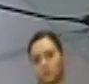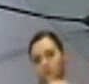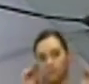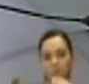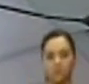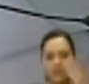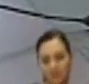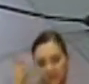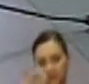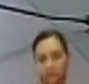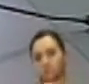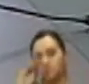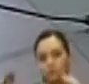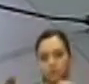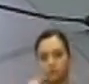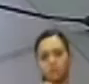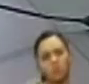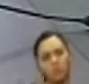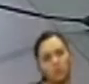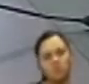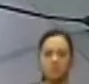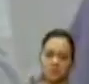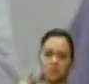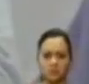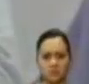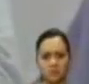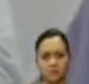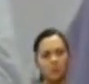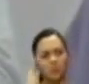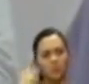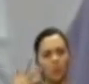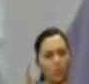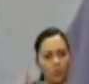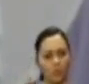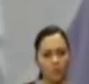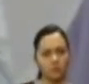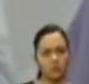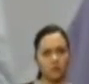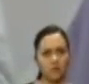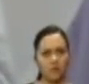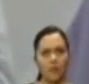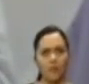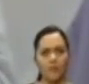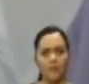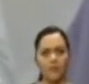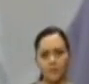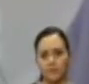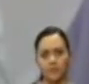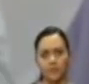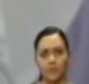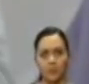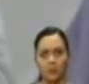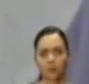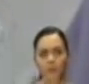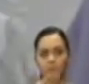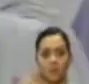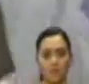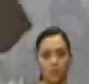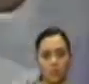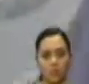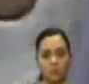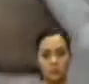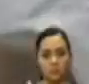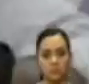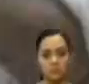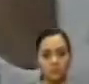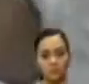desarman, tienen un costo razonable, no recuerdo cuál es el costo, de todos modos salen más caras que las fijas, ¿no? Pero son mucho mejores que las fijas y después se